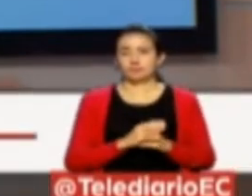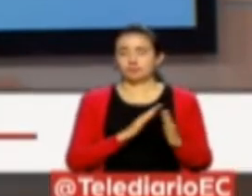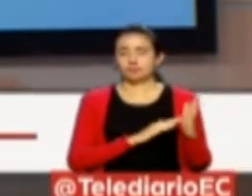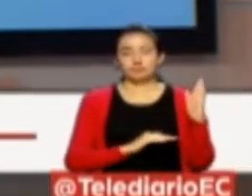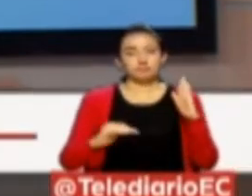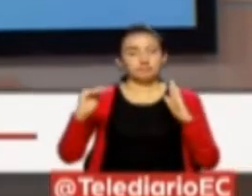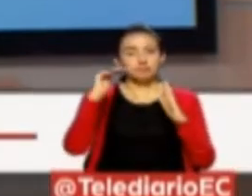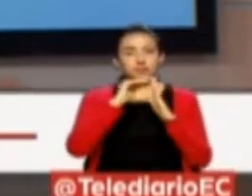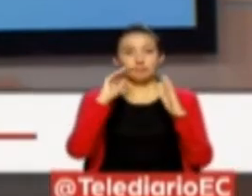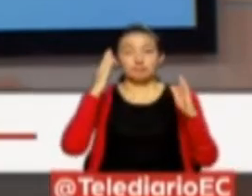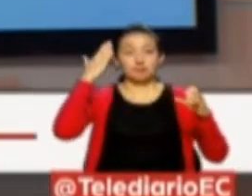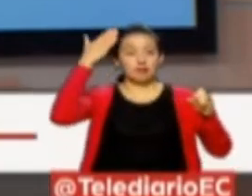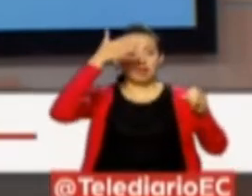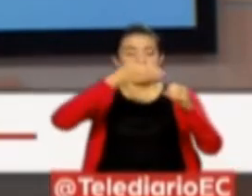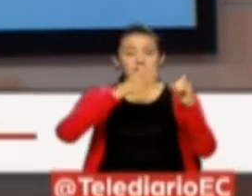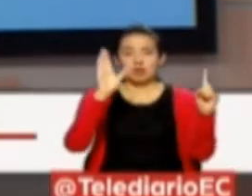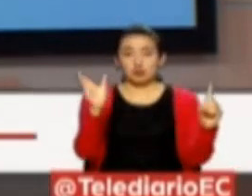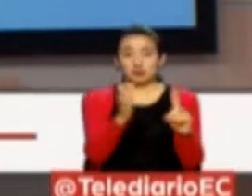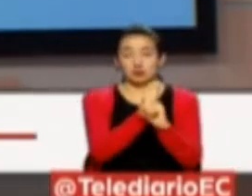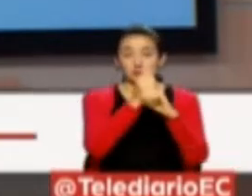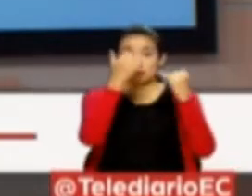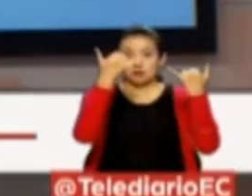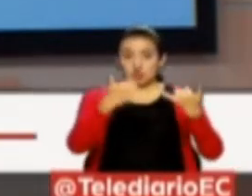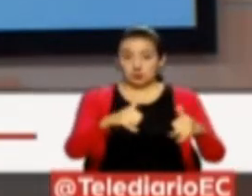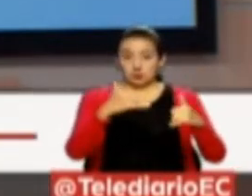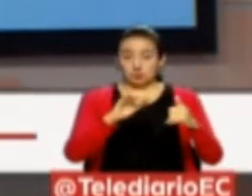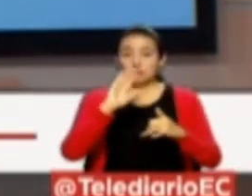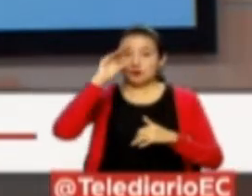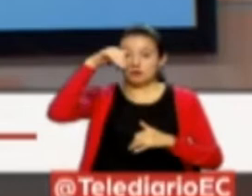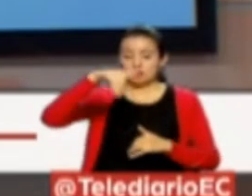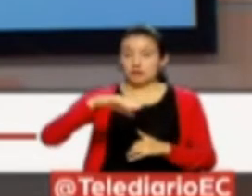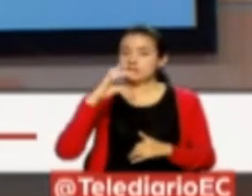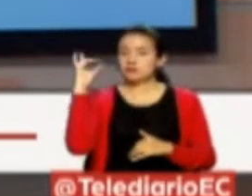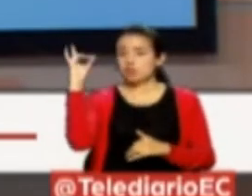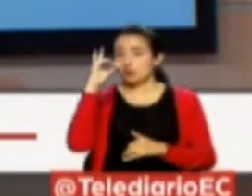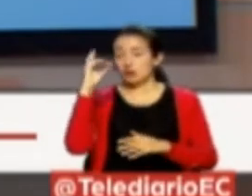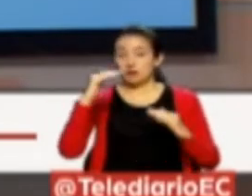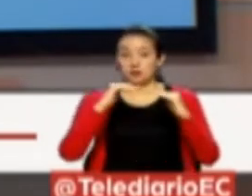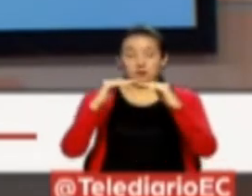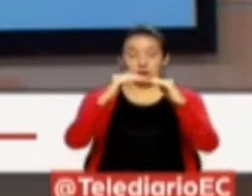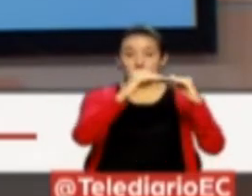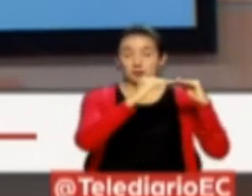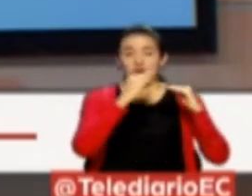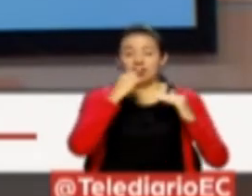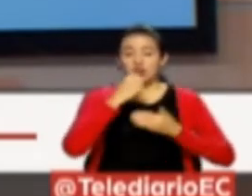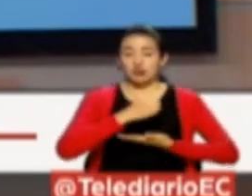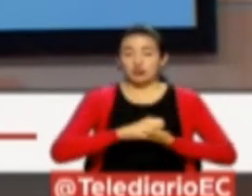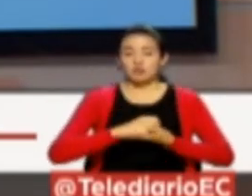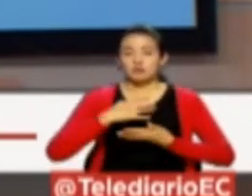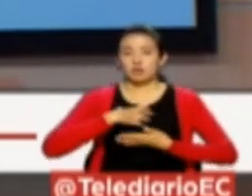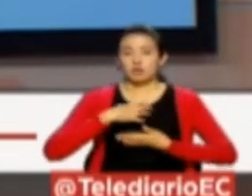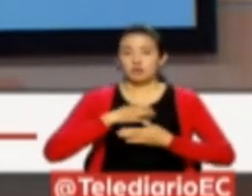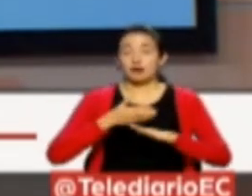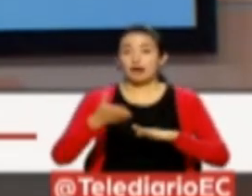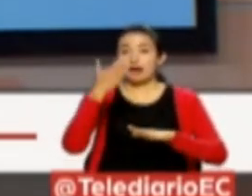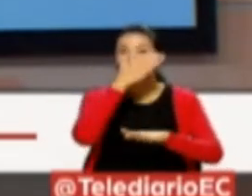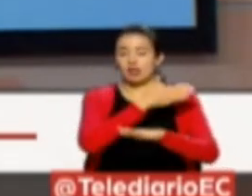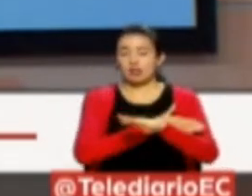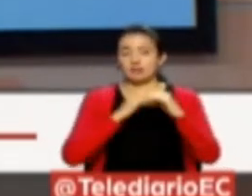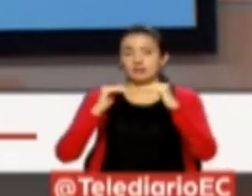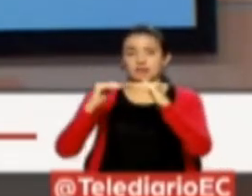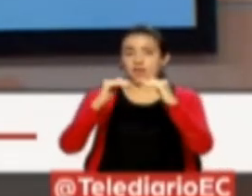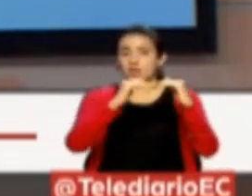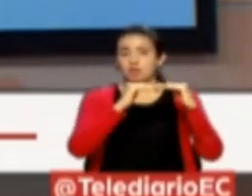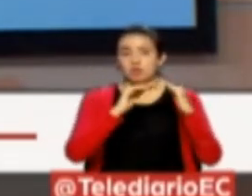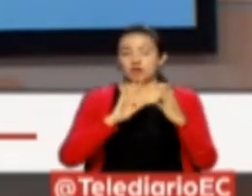las metas que nosotros nos habíamos trazado para estos juegos que era igualar la cantidad de medallas de oro que hicimos en la edición anterior que fueron los